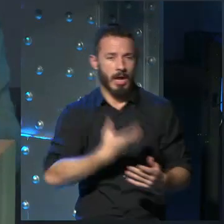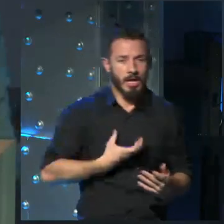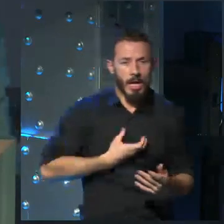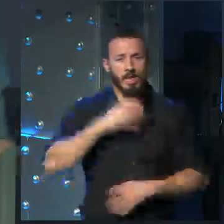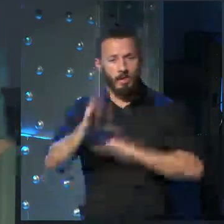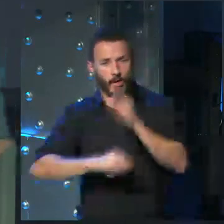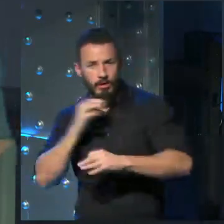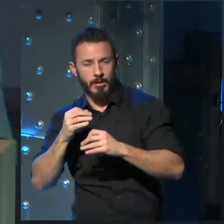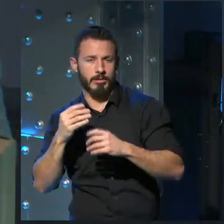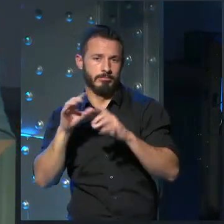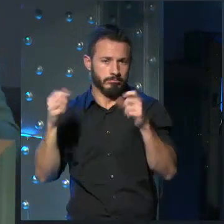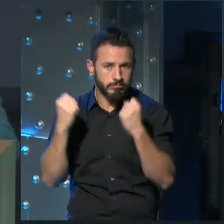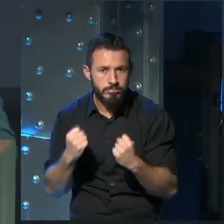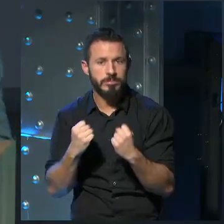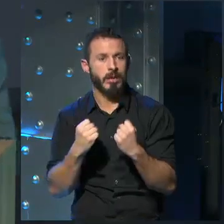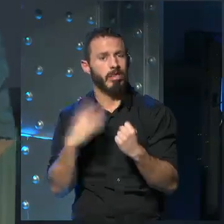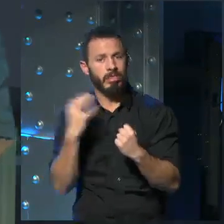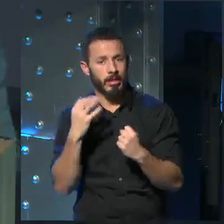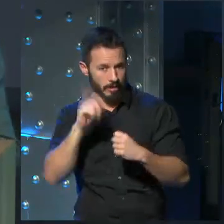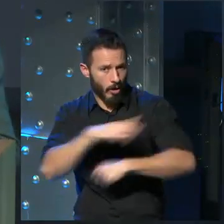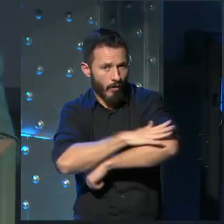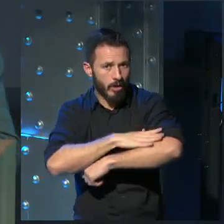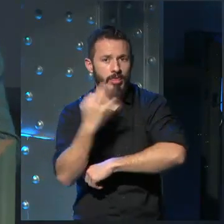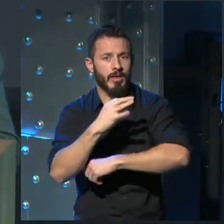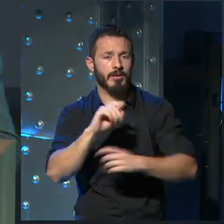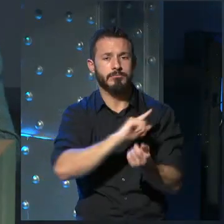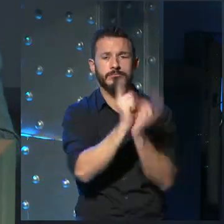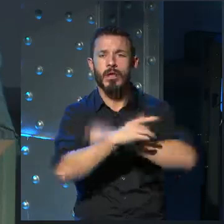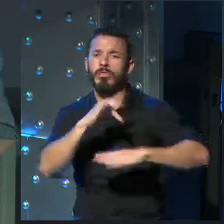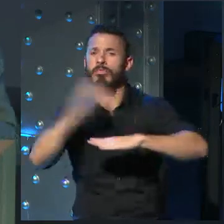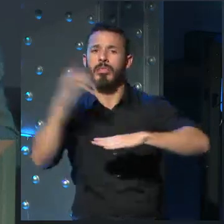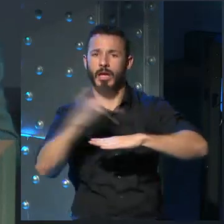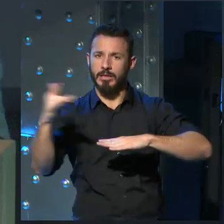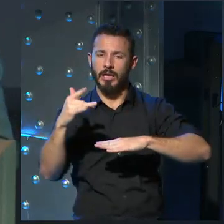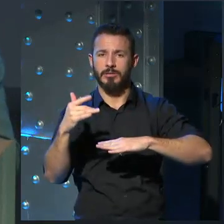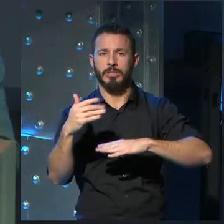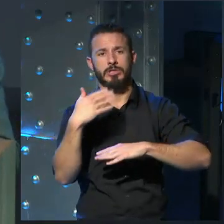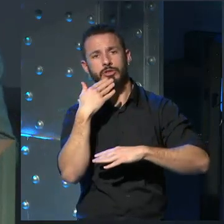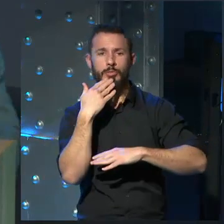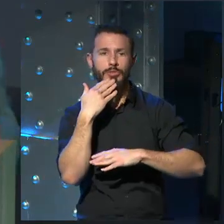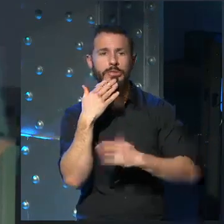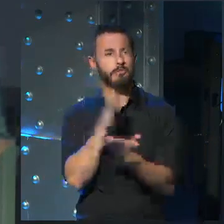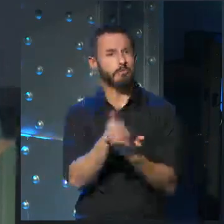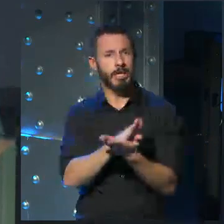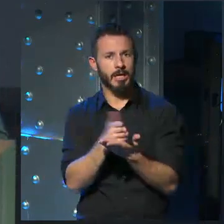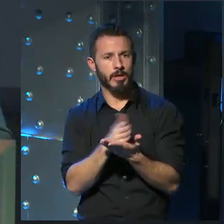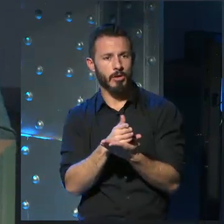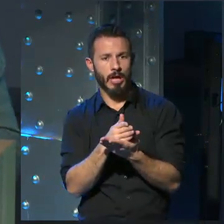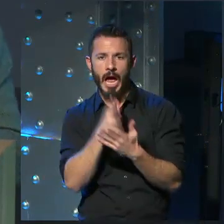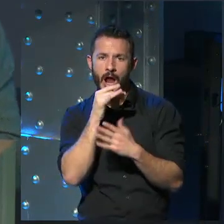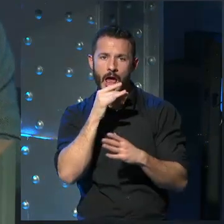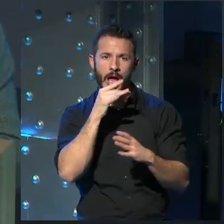como gobierno también se digitalizan, se convierten en un interlocutor que utiliza nuevos canales